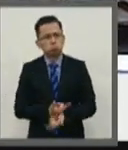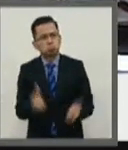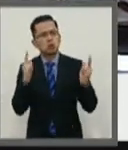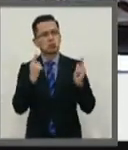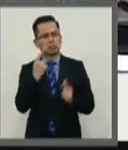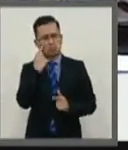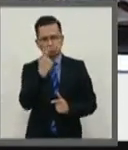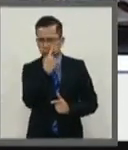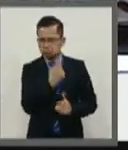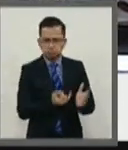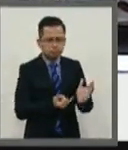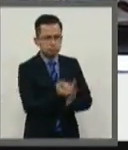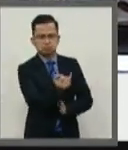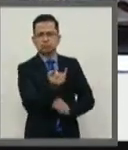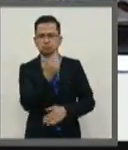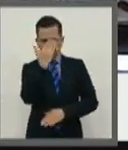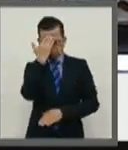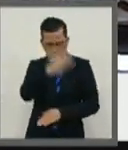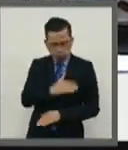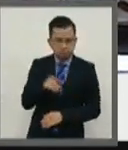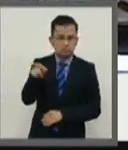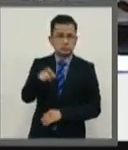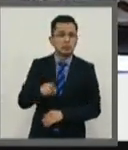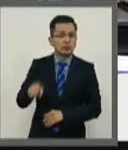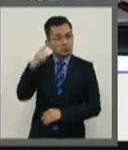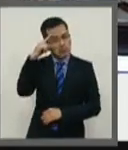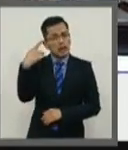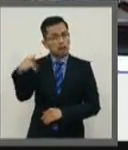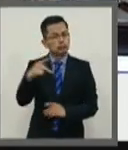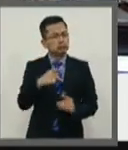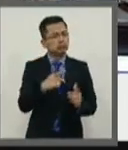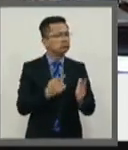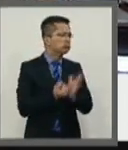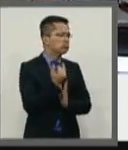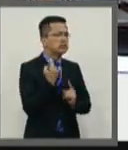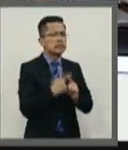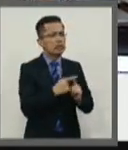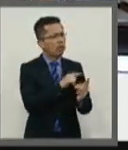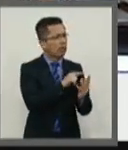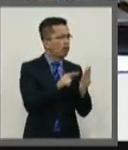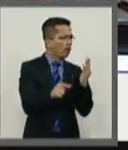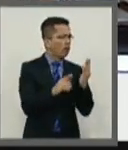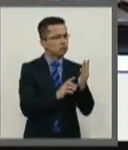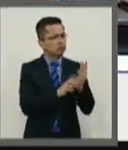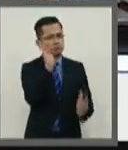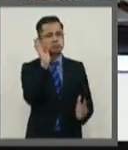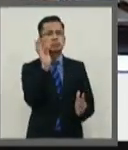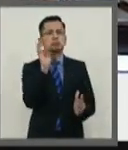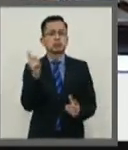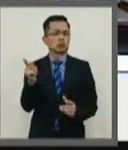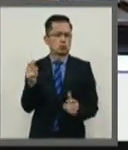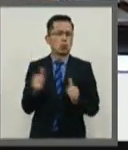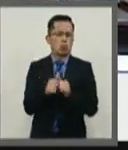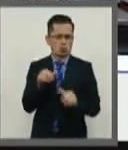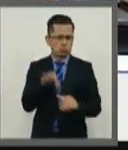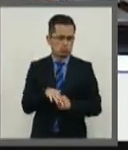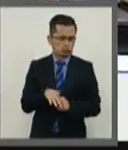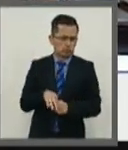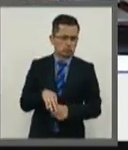votando quién los puede representar o gobernar y con ello incidir en la toma de decisiones